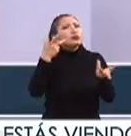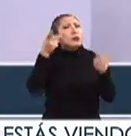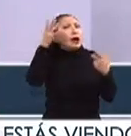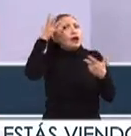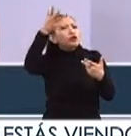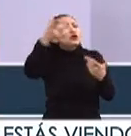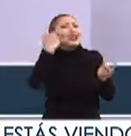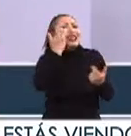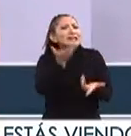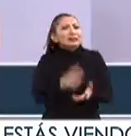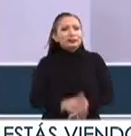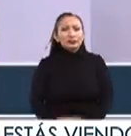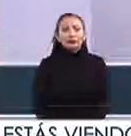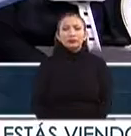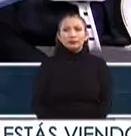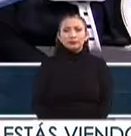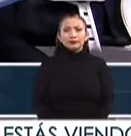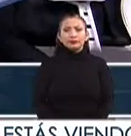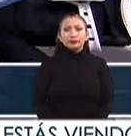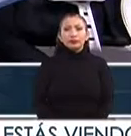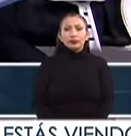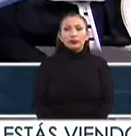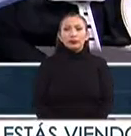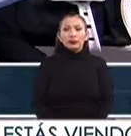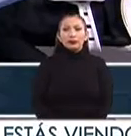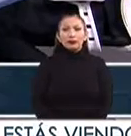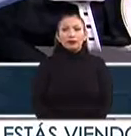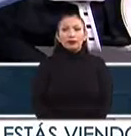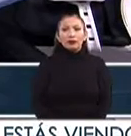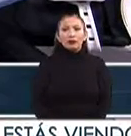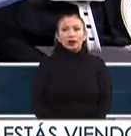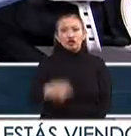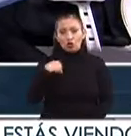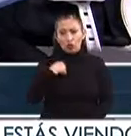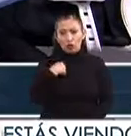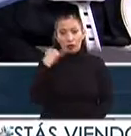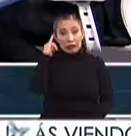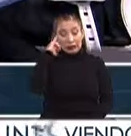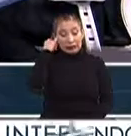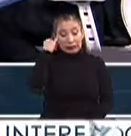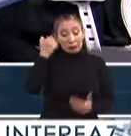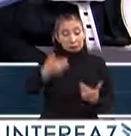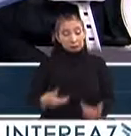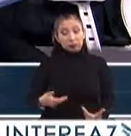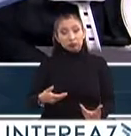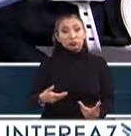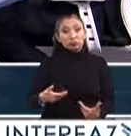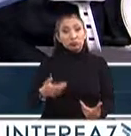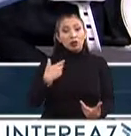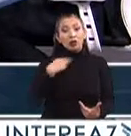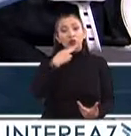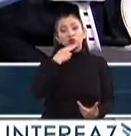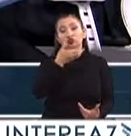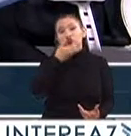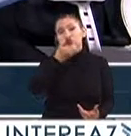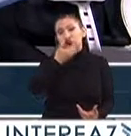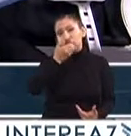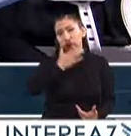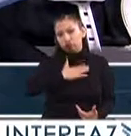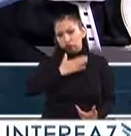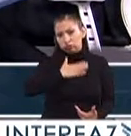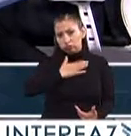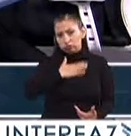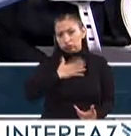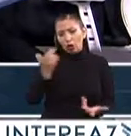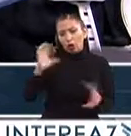con esto? Bueno, de hecho, como indígena, en cuanto a usos y costumbres,